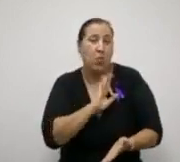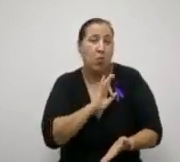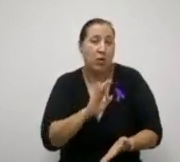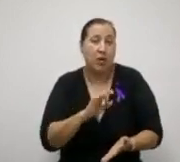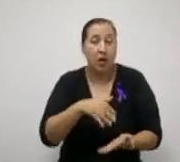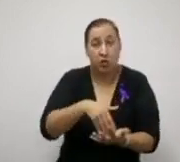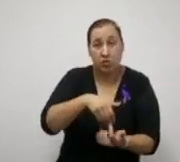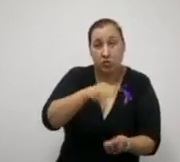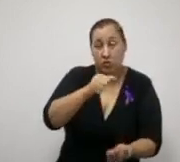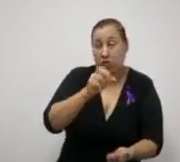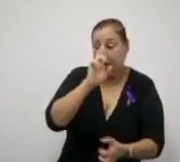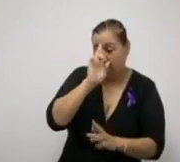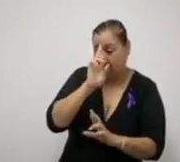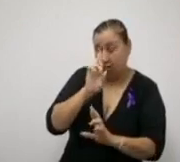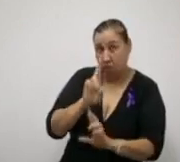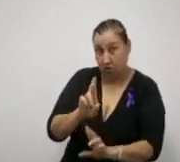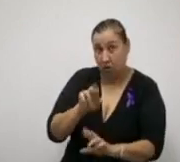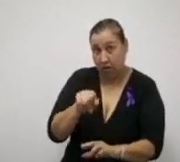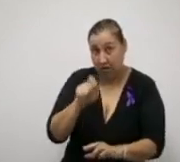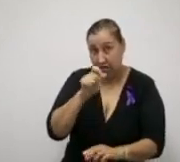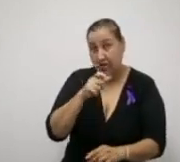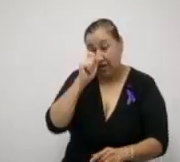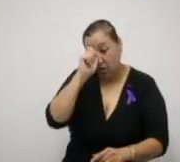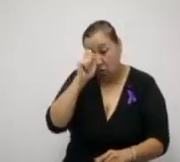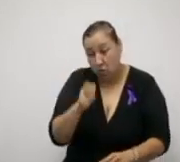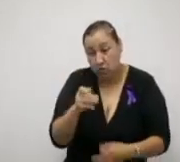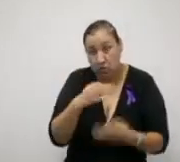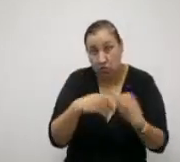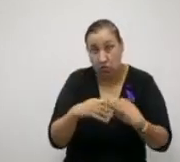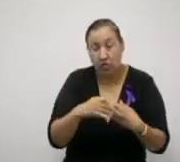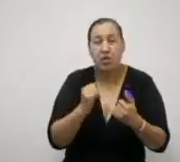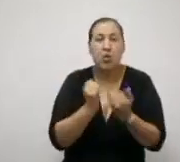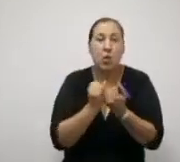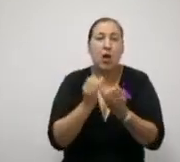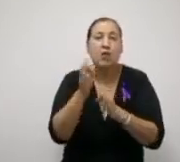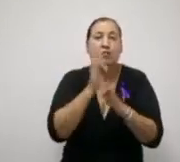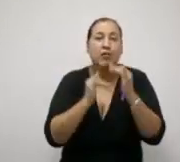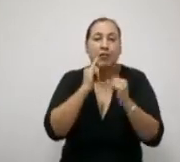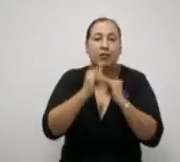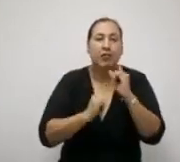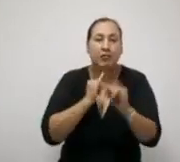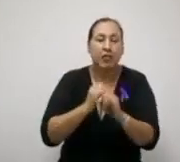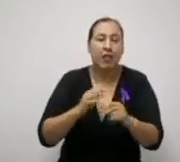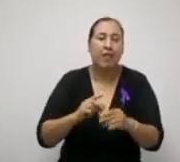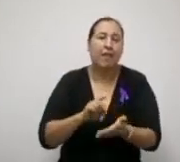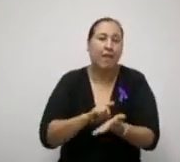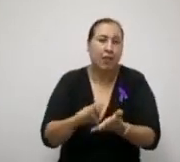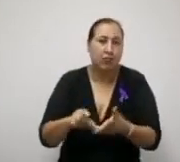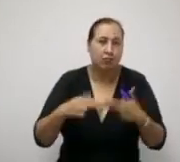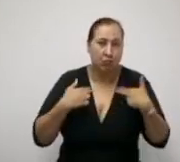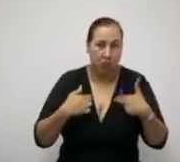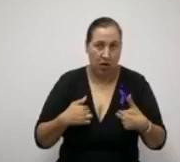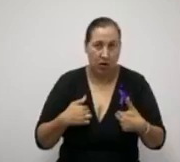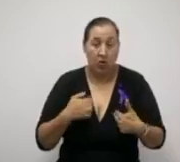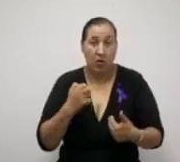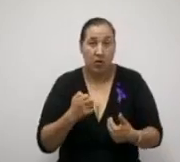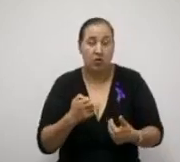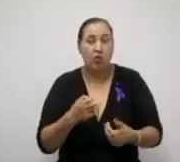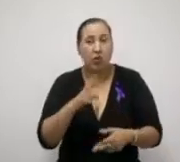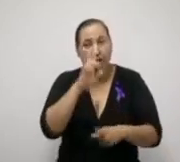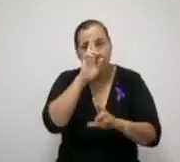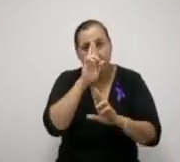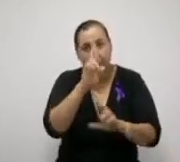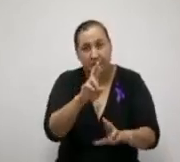Constitución Política de los Estados Unidos Mexicanos y en los tratados internacionales de derechos humanos, lo que implica la obligatoriedad de